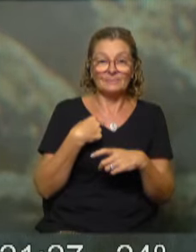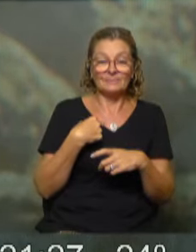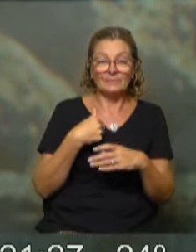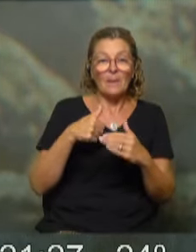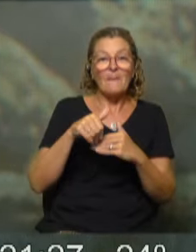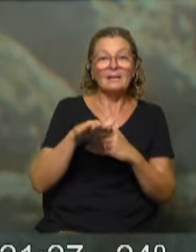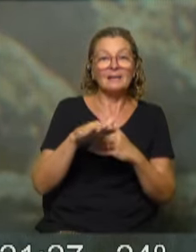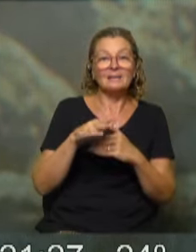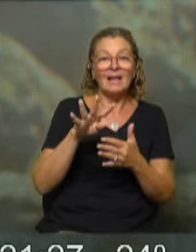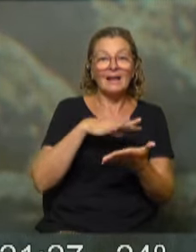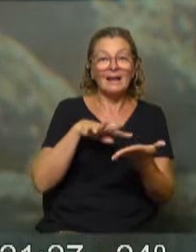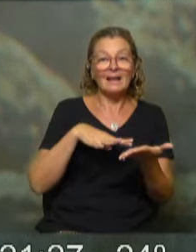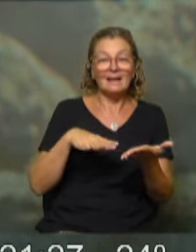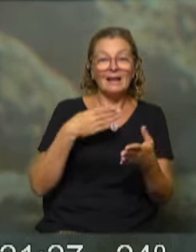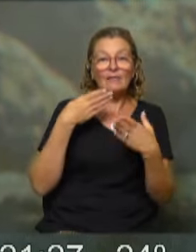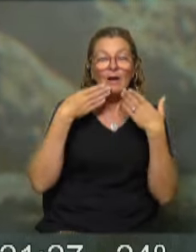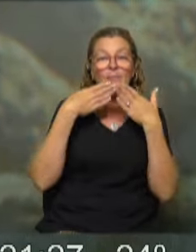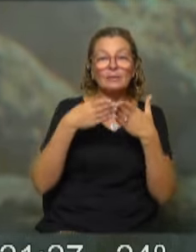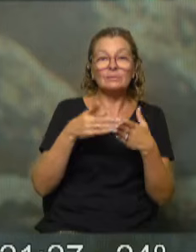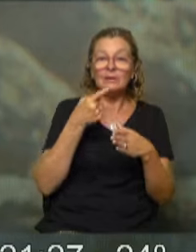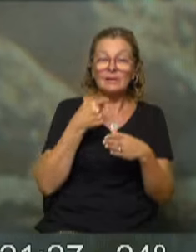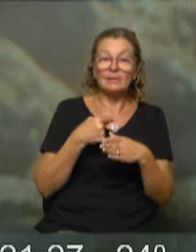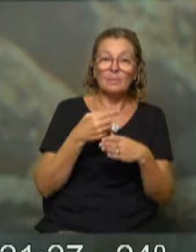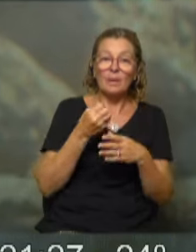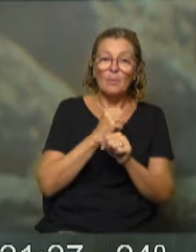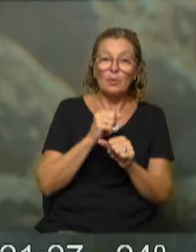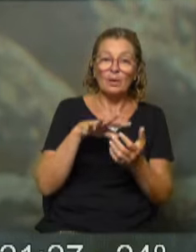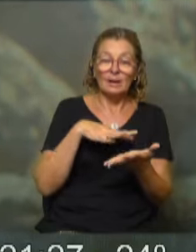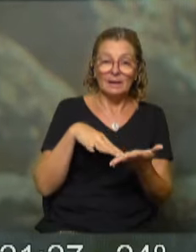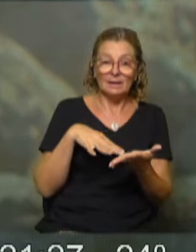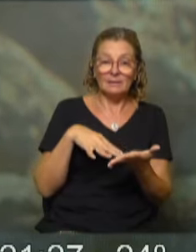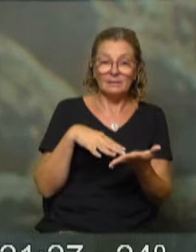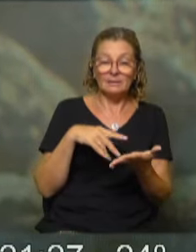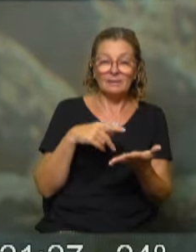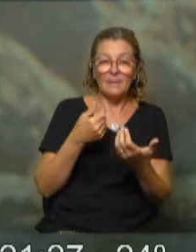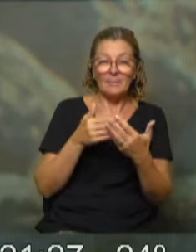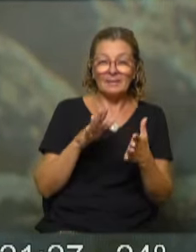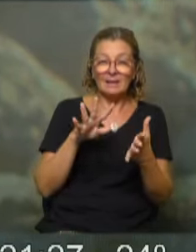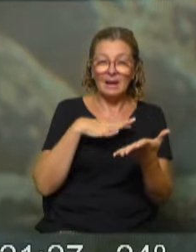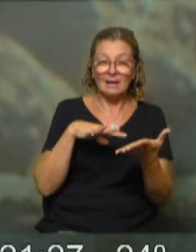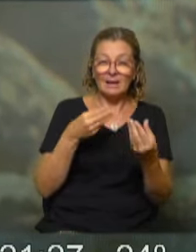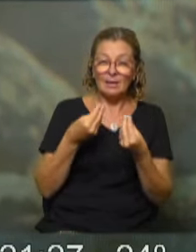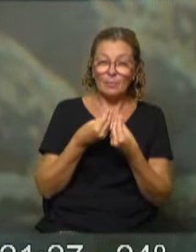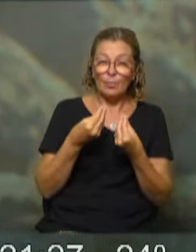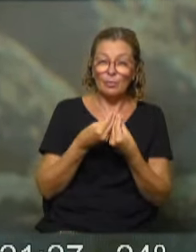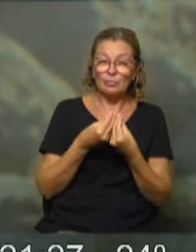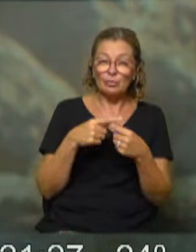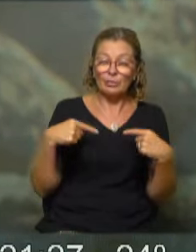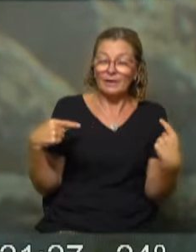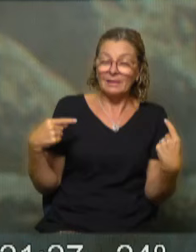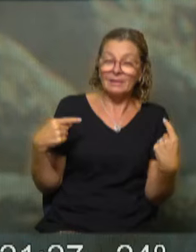allá de leerla, iba y le preguntaba a Alicia, decime qué puedo leer. Y empecé a leer muchos, no